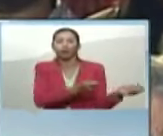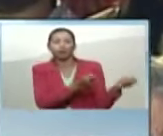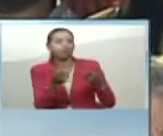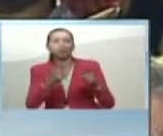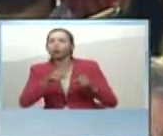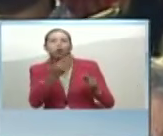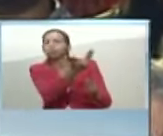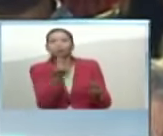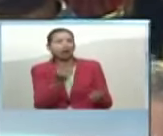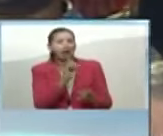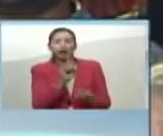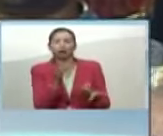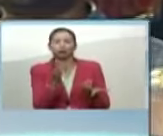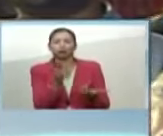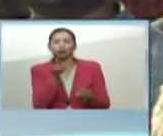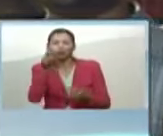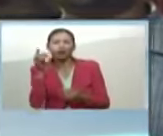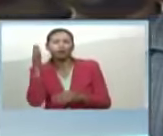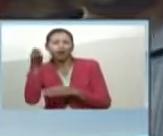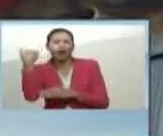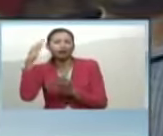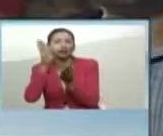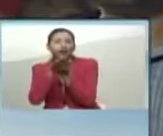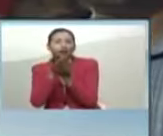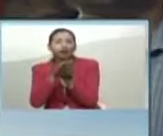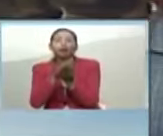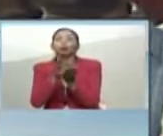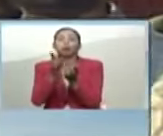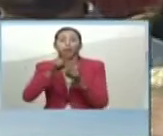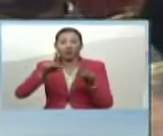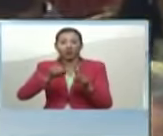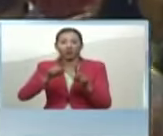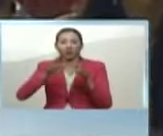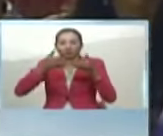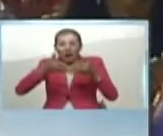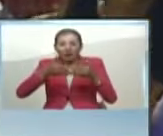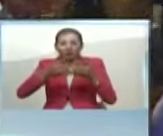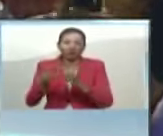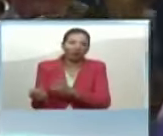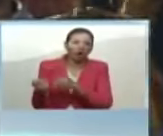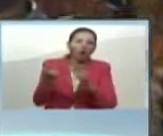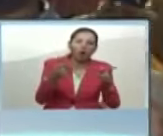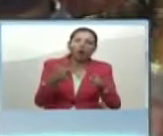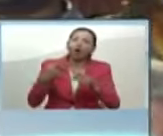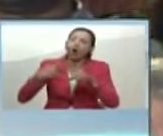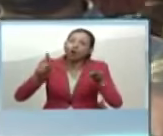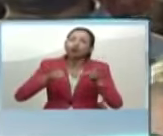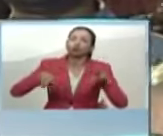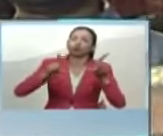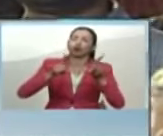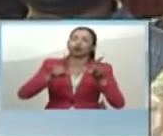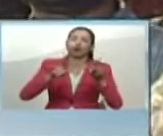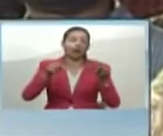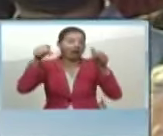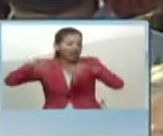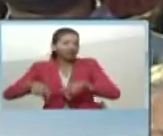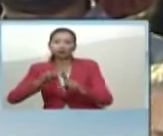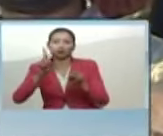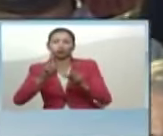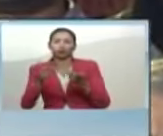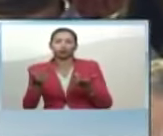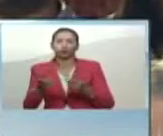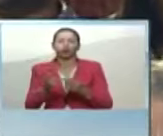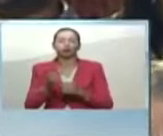Esparta. Fueron desviados a otro sector. Entonces, realmente, es un tema, pues, es un tema que hay